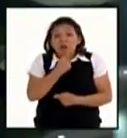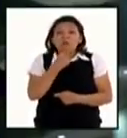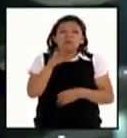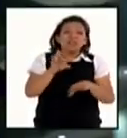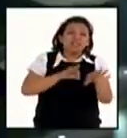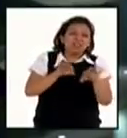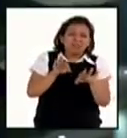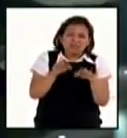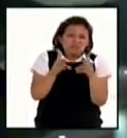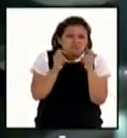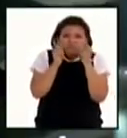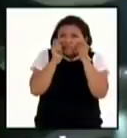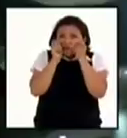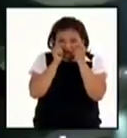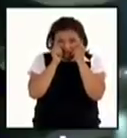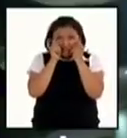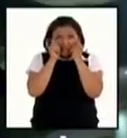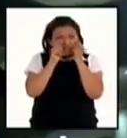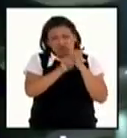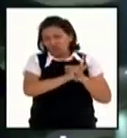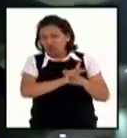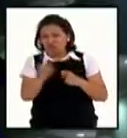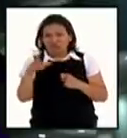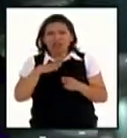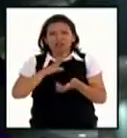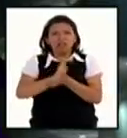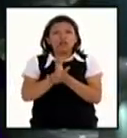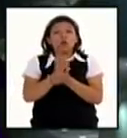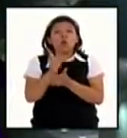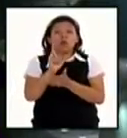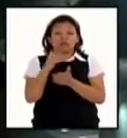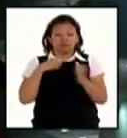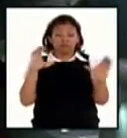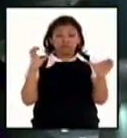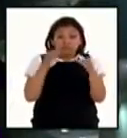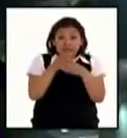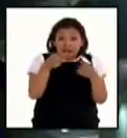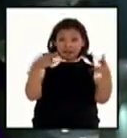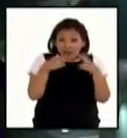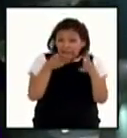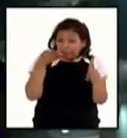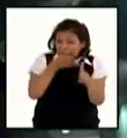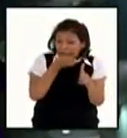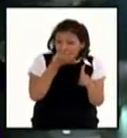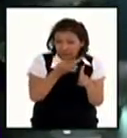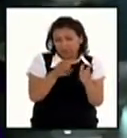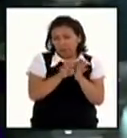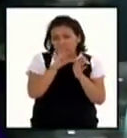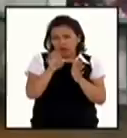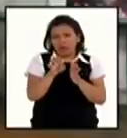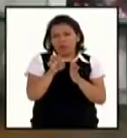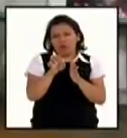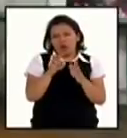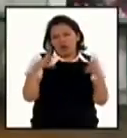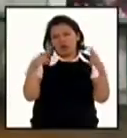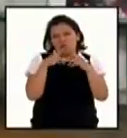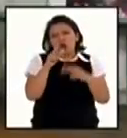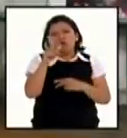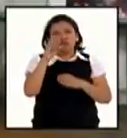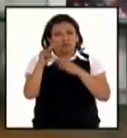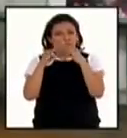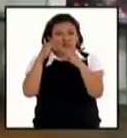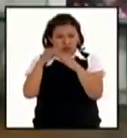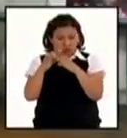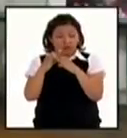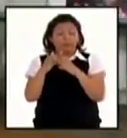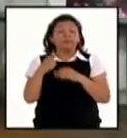profesión, absolutamente nada, ha sido todo en general por el hecho de pertenecer a una religión en particular, como lo es la luz del mundo. Los hechos que